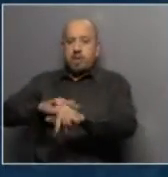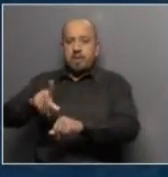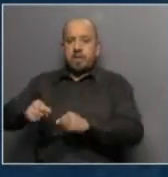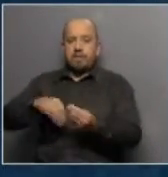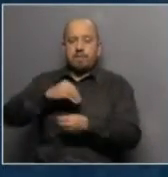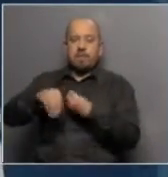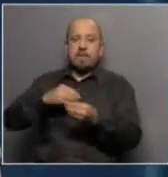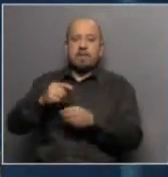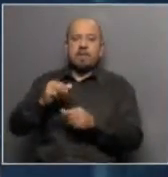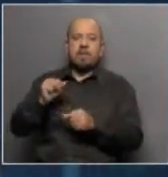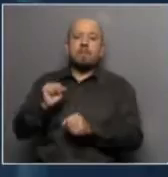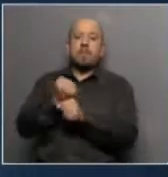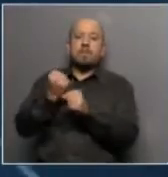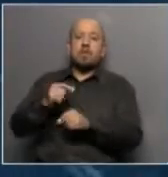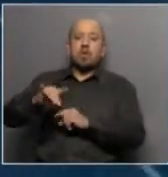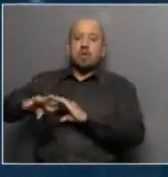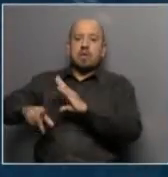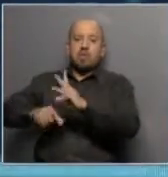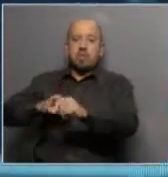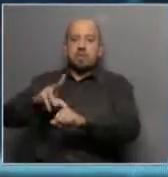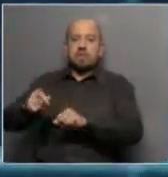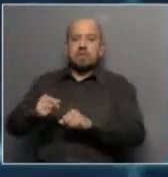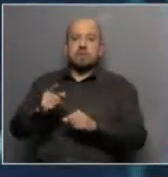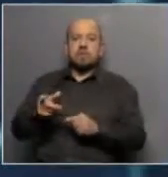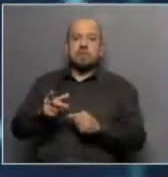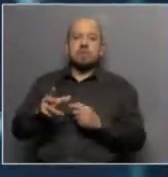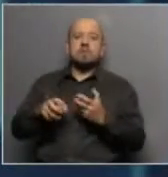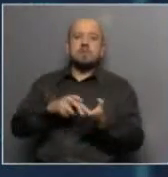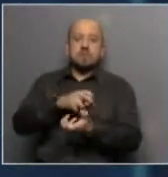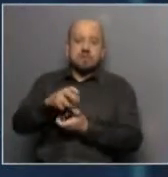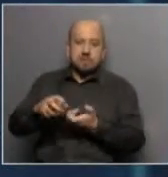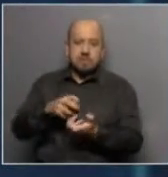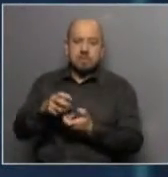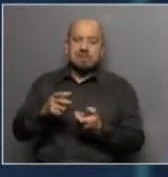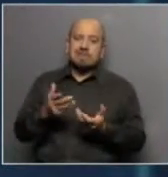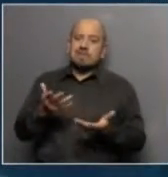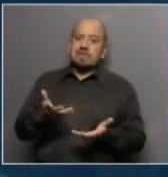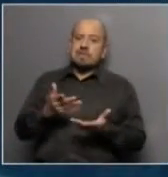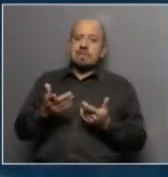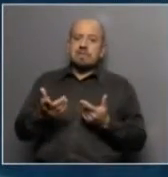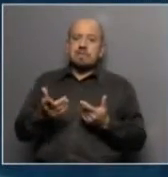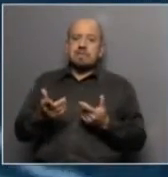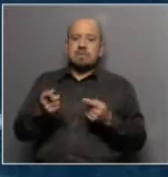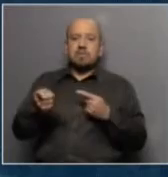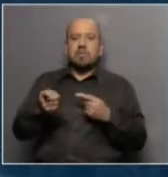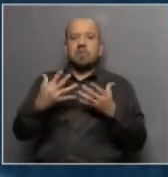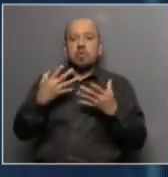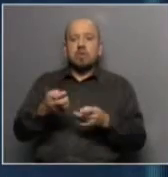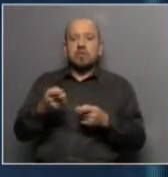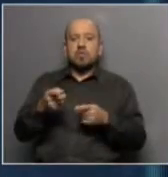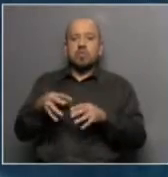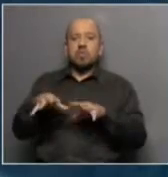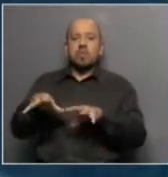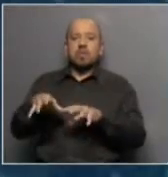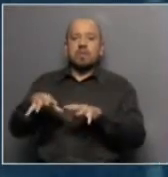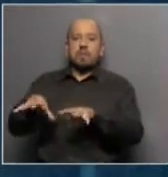claro. Premiando a la delincuencia. Claro. Y está bravo vivir con eso a la espalda cuando lo que querés es un lugar para vivir. No,